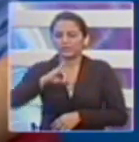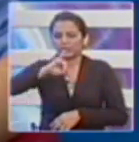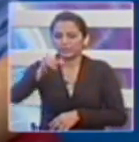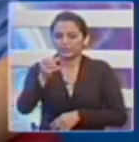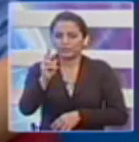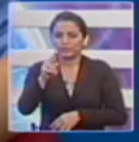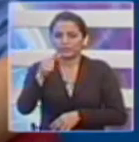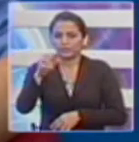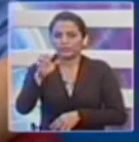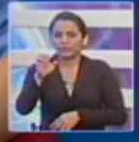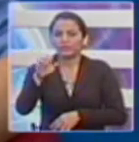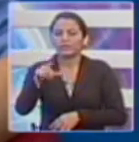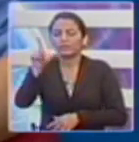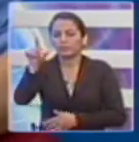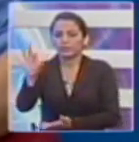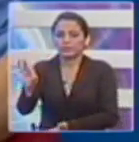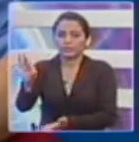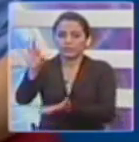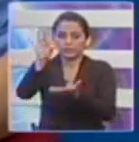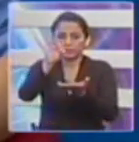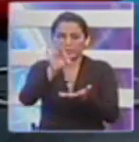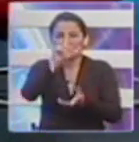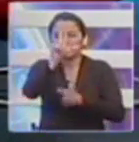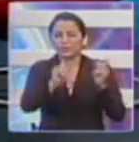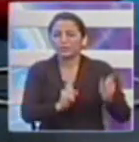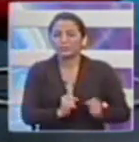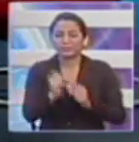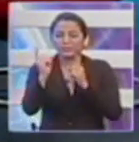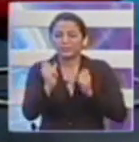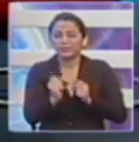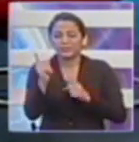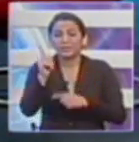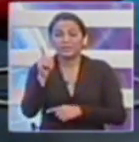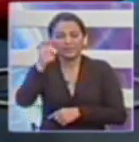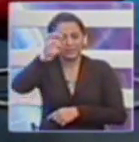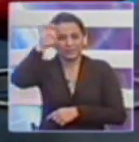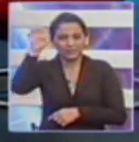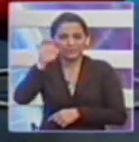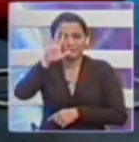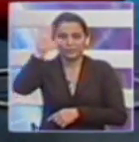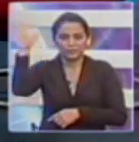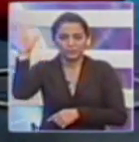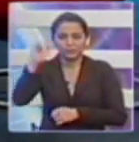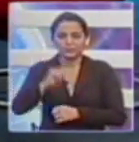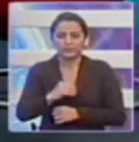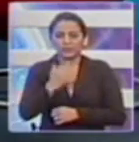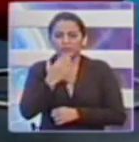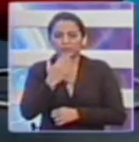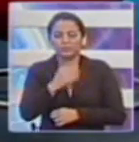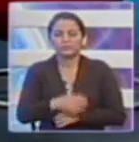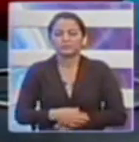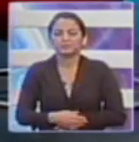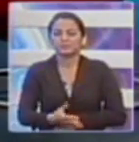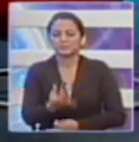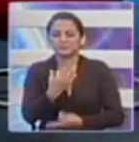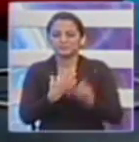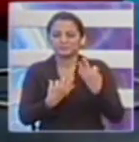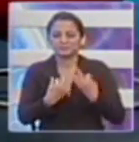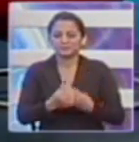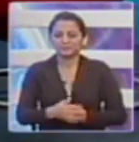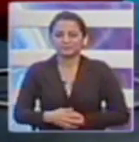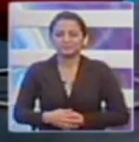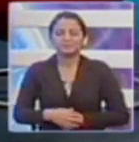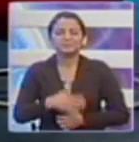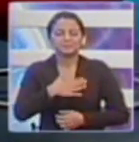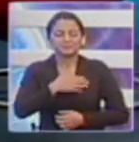los migrantes en Europa por CREO, a propósito de la campaña política. ¿Qué tal, Jorge? ¿Cómo le va? Buenos días. Muy buenos días, gracias por la oportunidad,